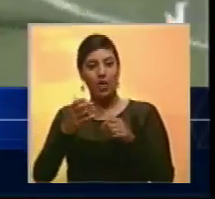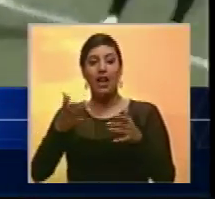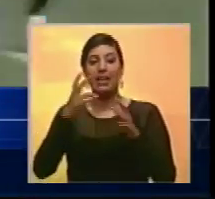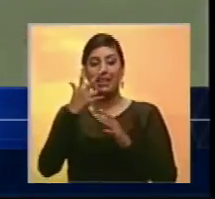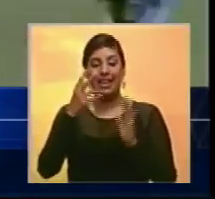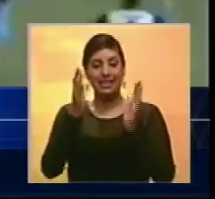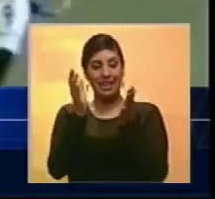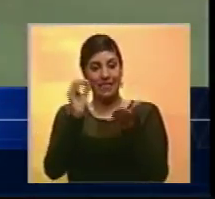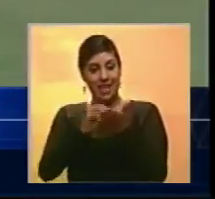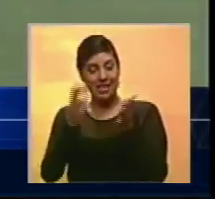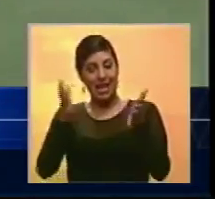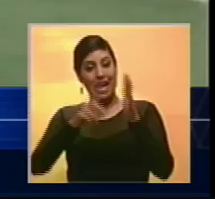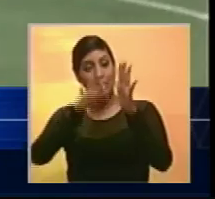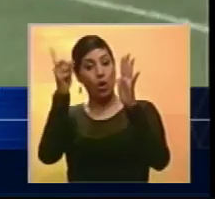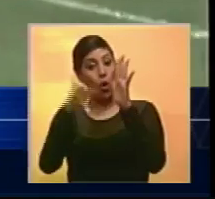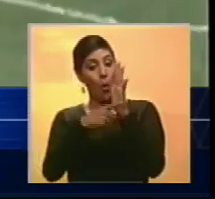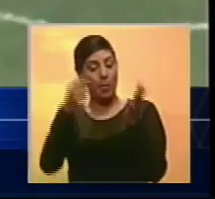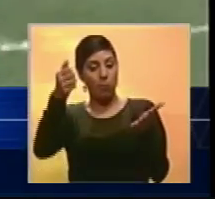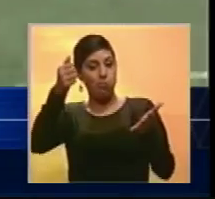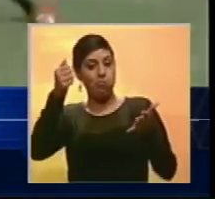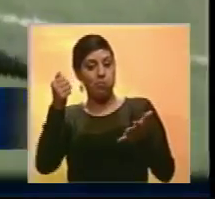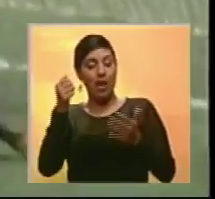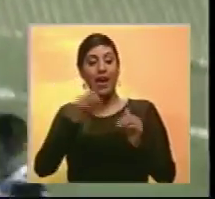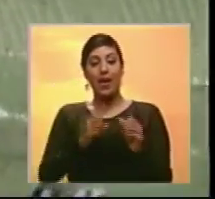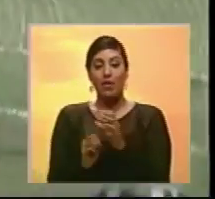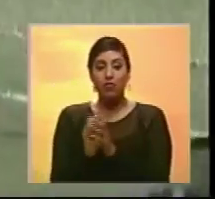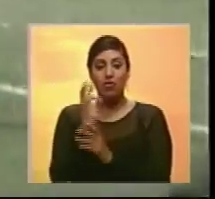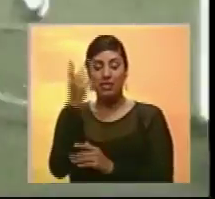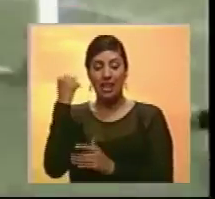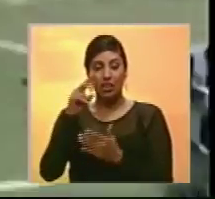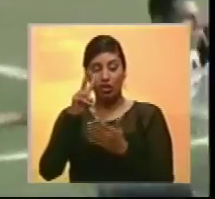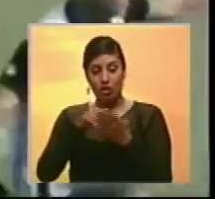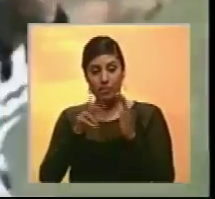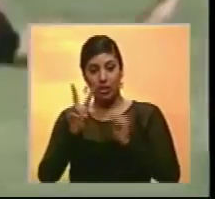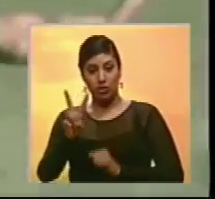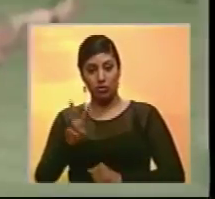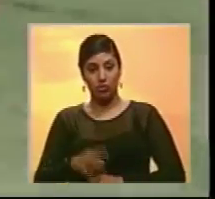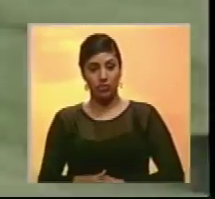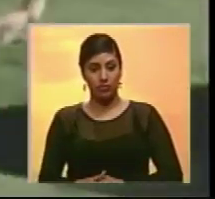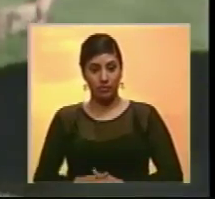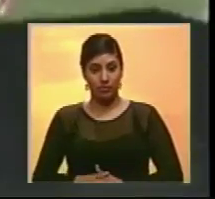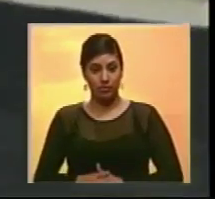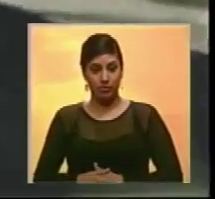3 campeonatos absolutos desde su fundación en el año 2002.